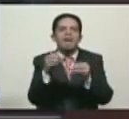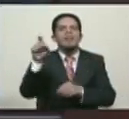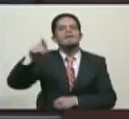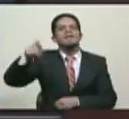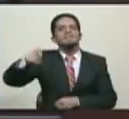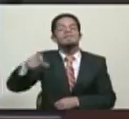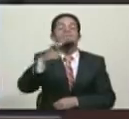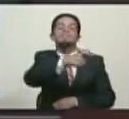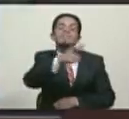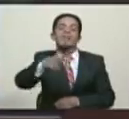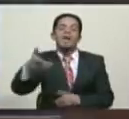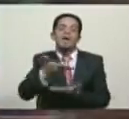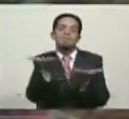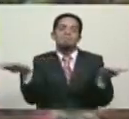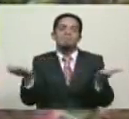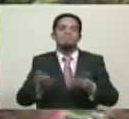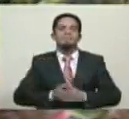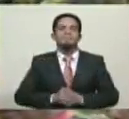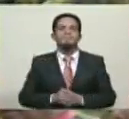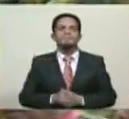nación.